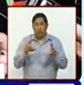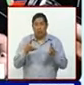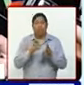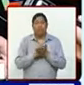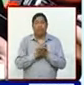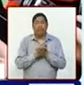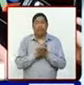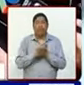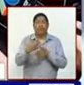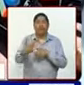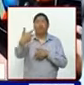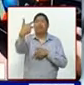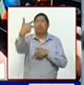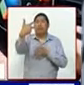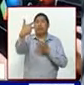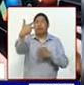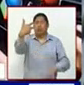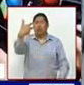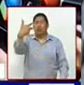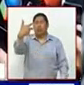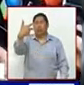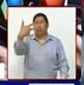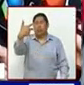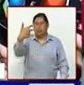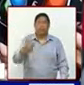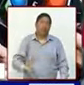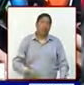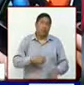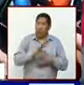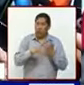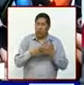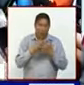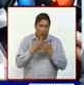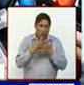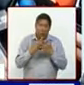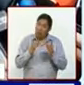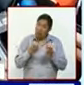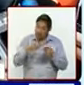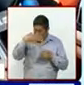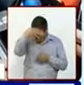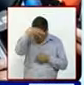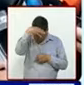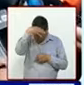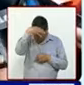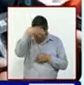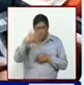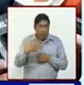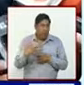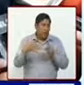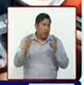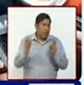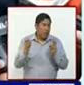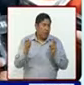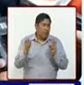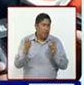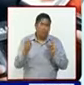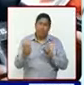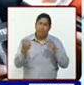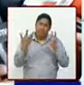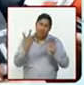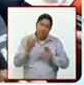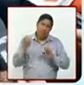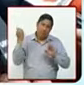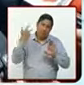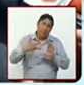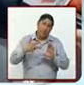virtual, presencial, en tiempo real, de los privados de libertad. El mismo privado de libertad, Luis Fernando Camacho, ha estado en tipos de audiencias virtuales todo este